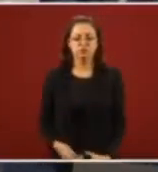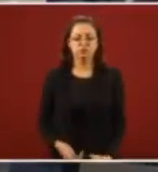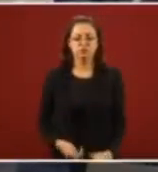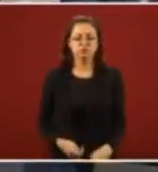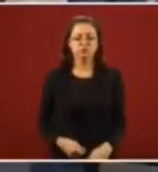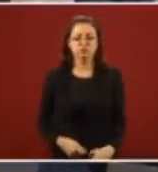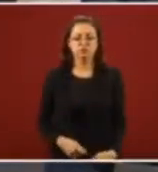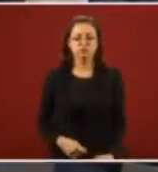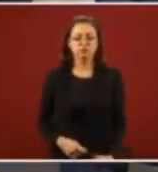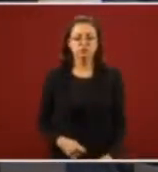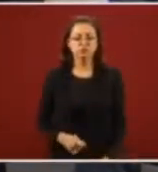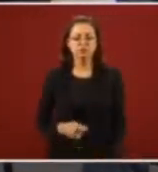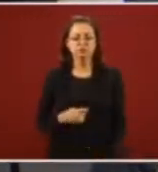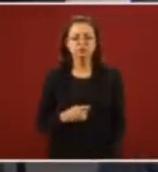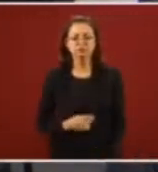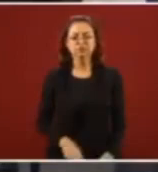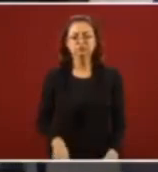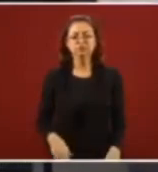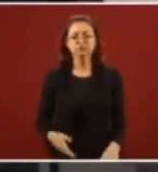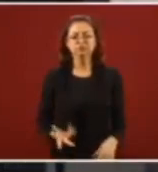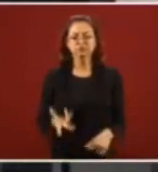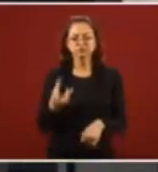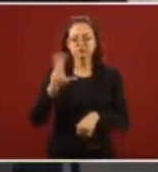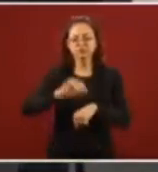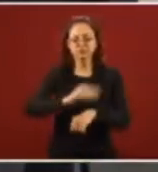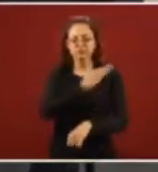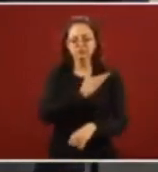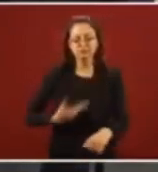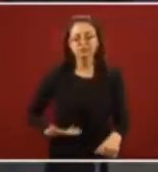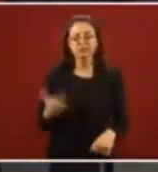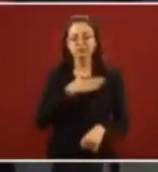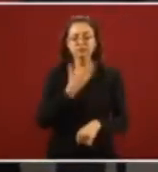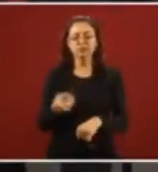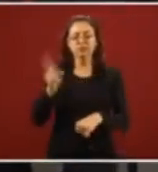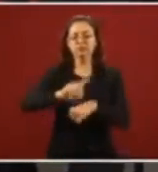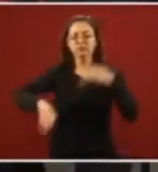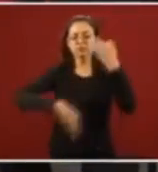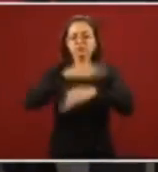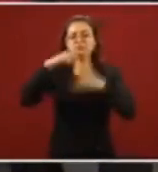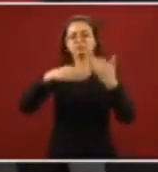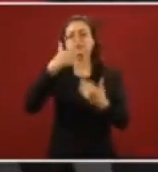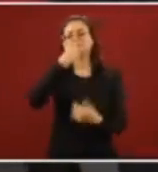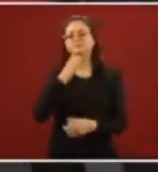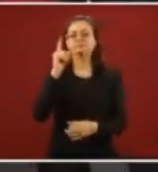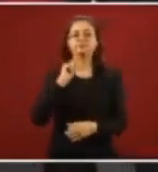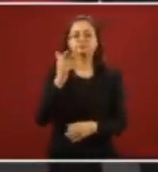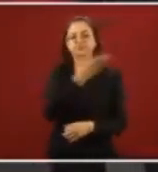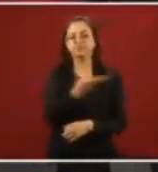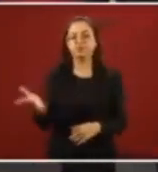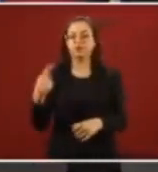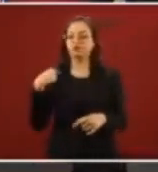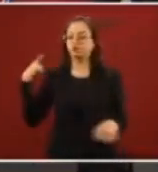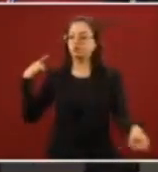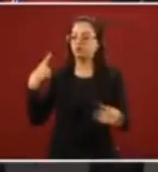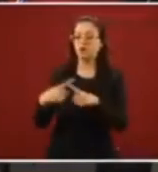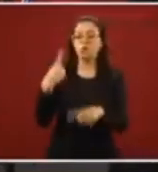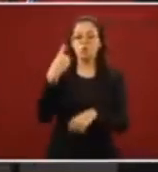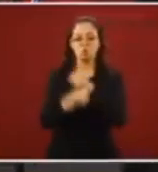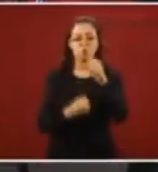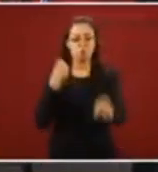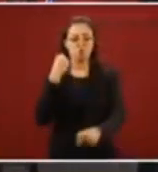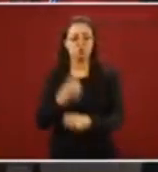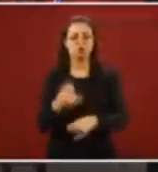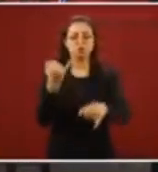Con su permiso, señor presidente. Muy buenos días a todas y todos. Vamos a hacer un informe anual de lo que hasta la fecha